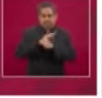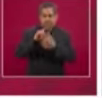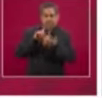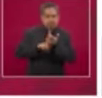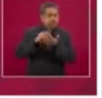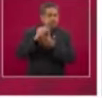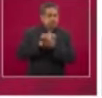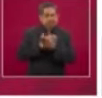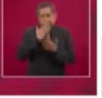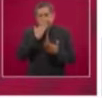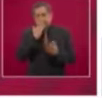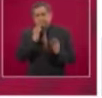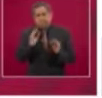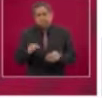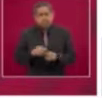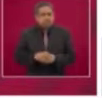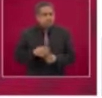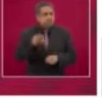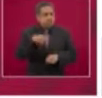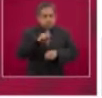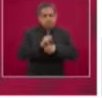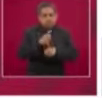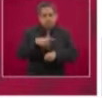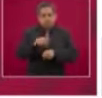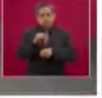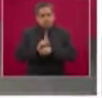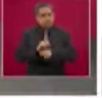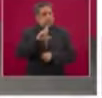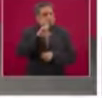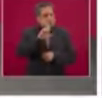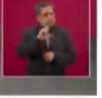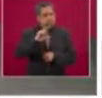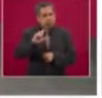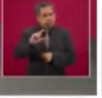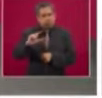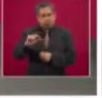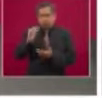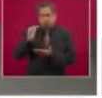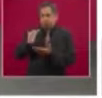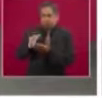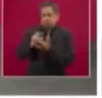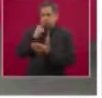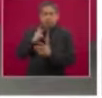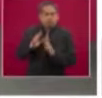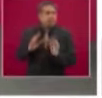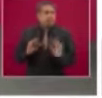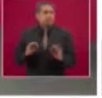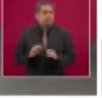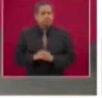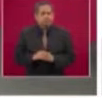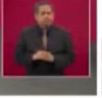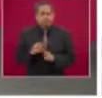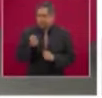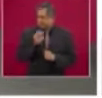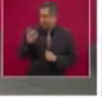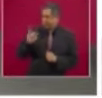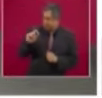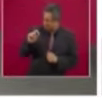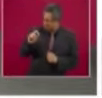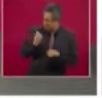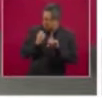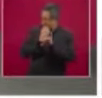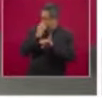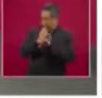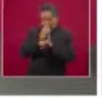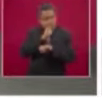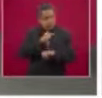toda esta, en más de 9 millones de facturas apócrifas que acreditaron actos